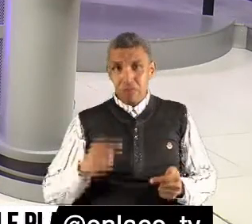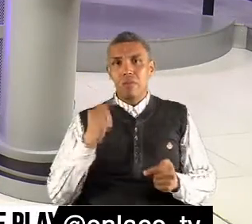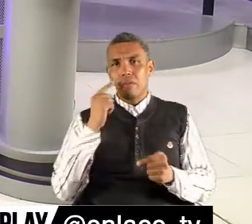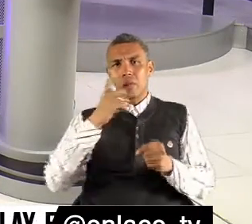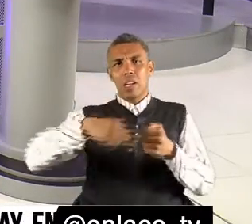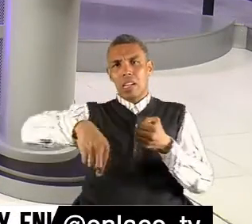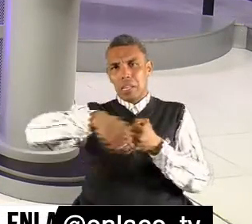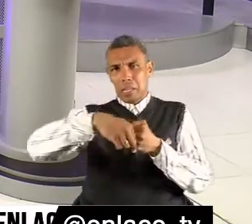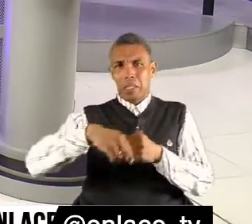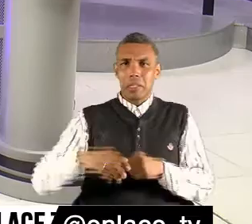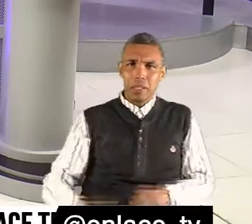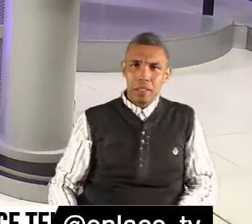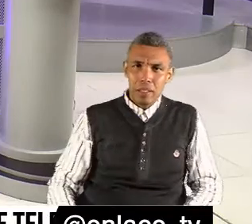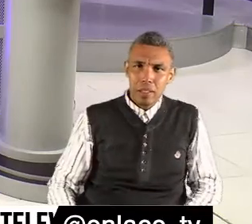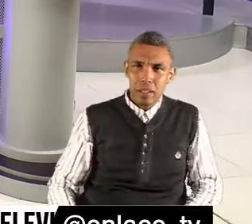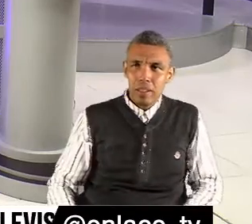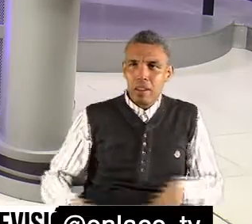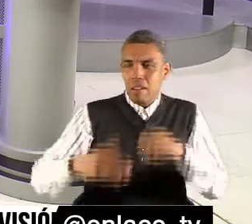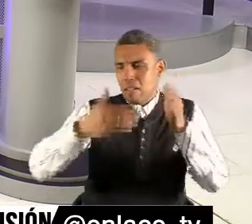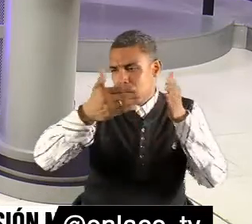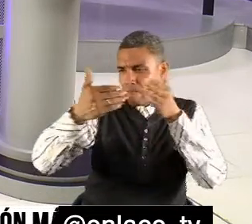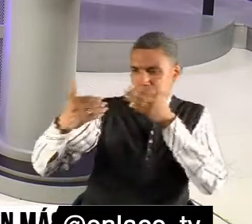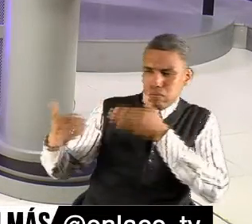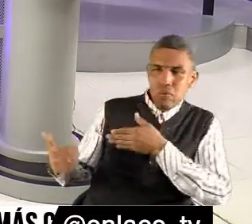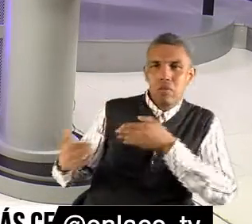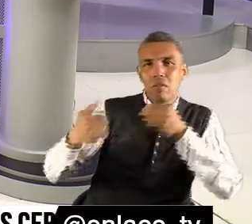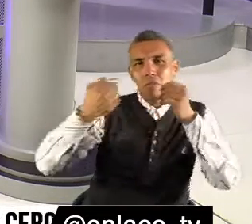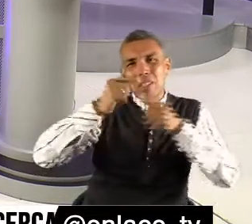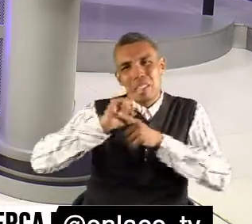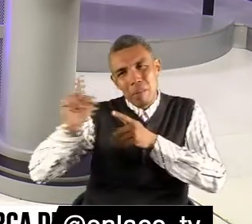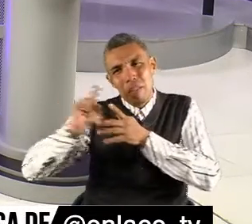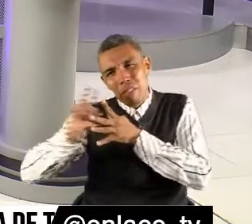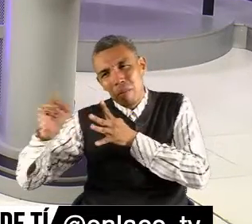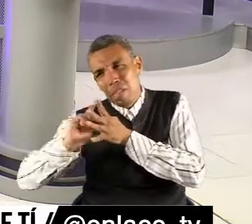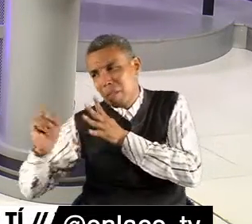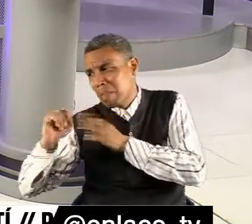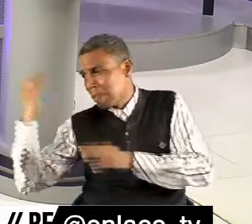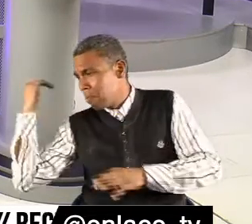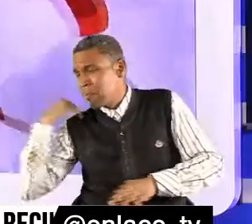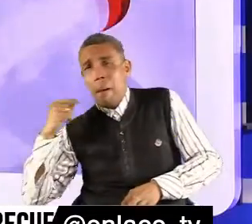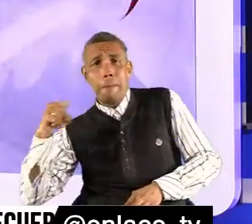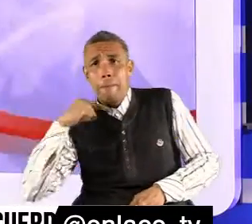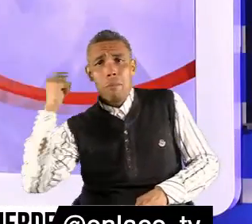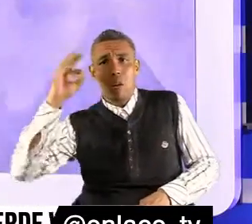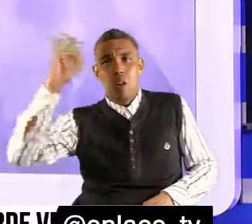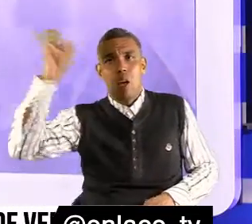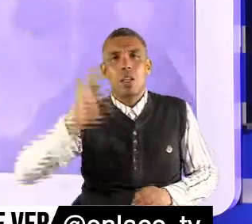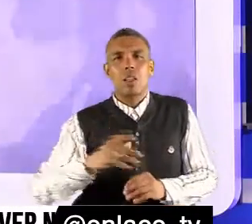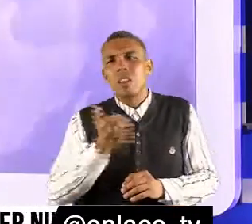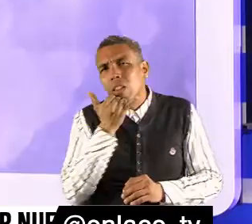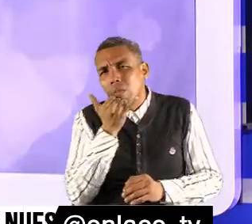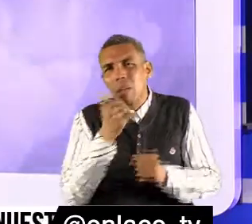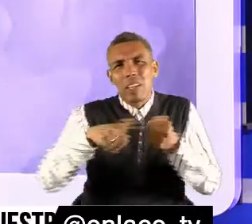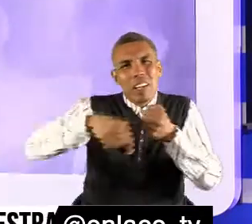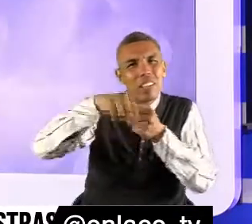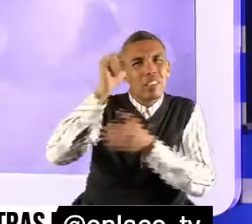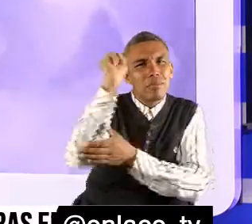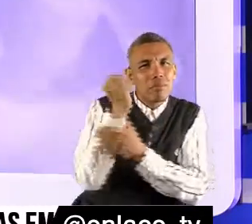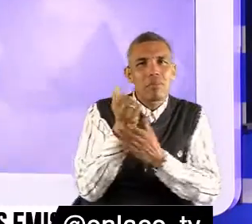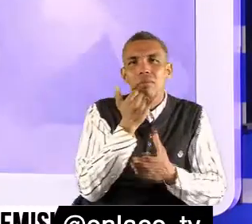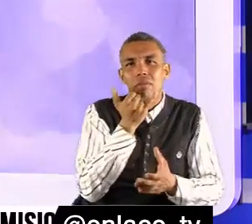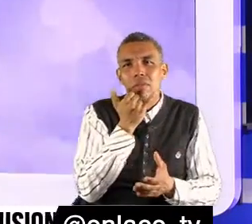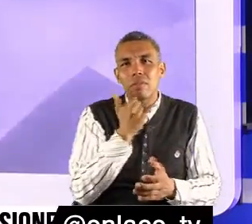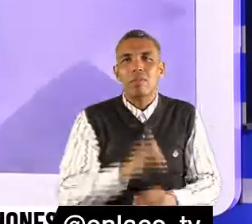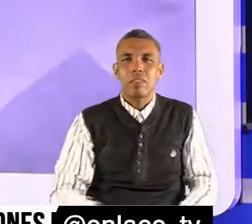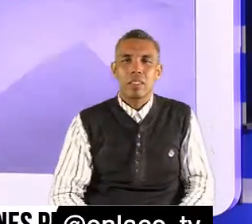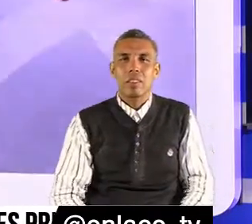Petrolera, aún no conoce la victoria. ¿Qué pasa con la Alianza? Hola, Yanin, ¿qué tal? Saludo para usted. Bienvenido, Pocho. Gracias, gracias a usted, a todos los televidentes que nos